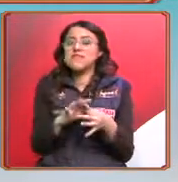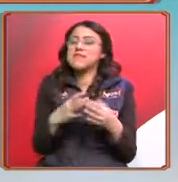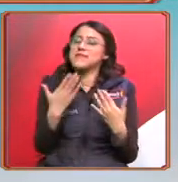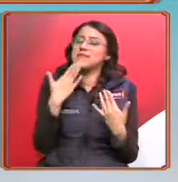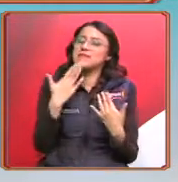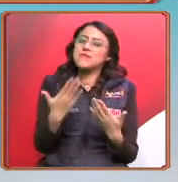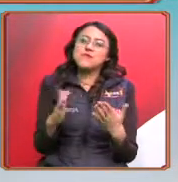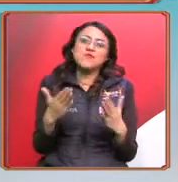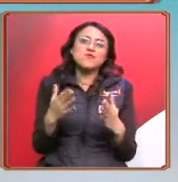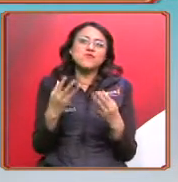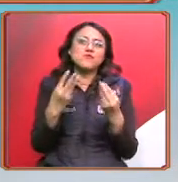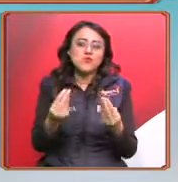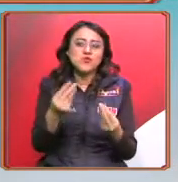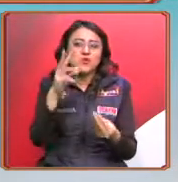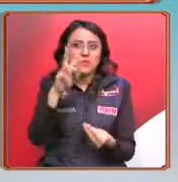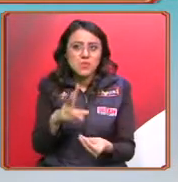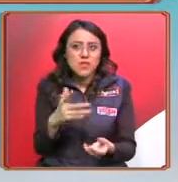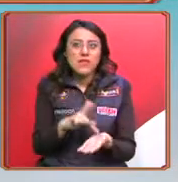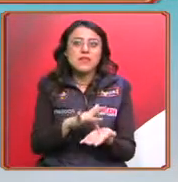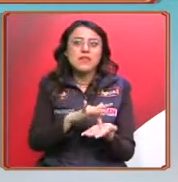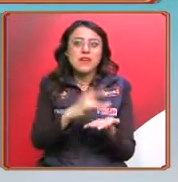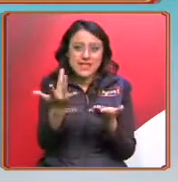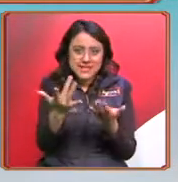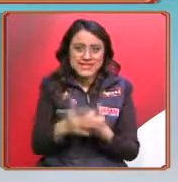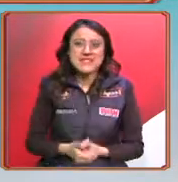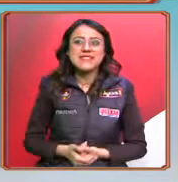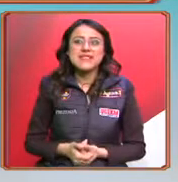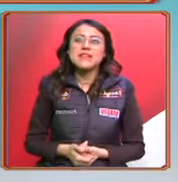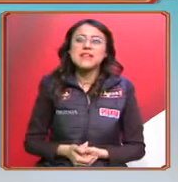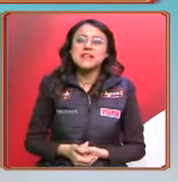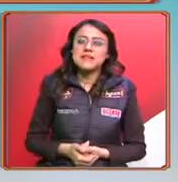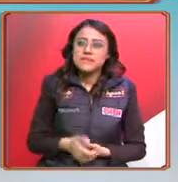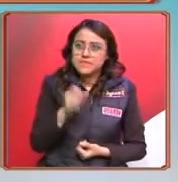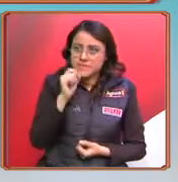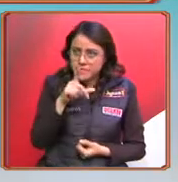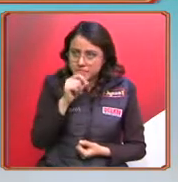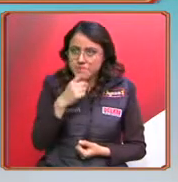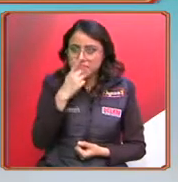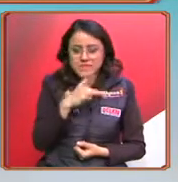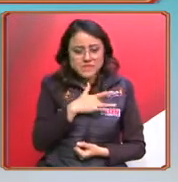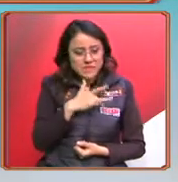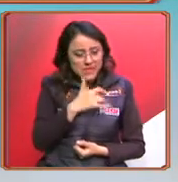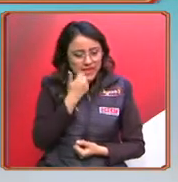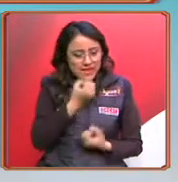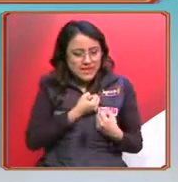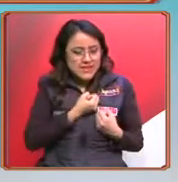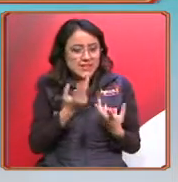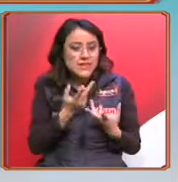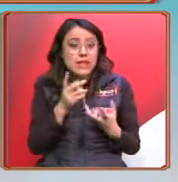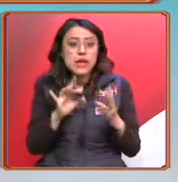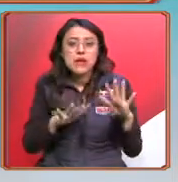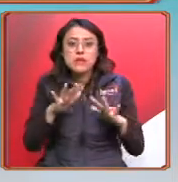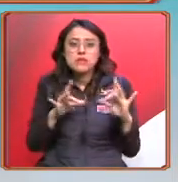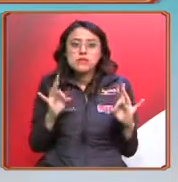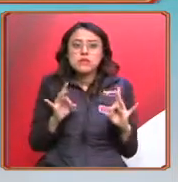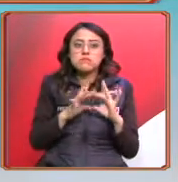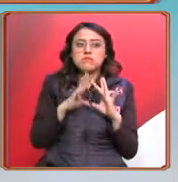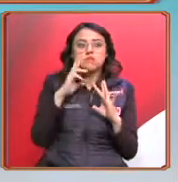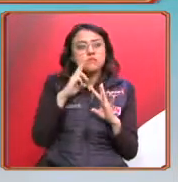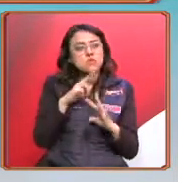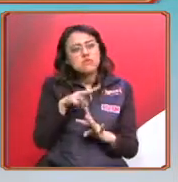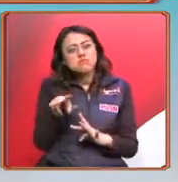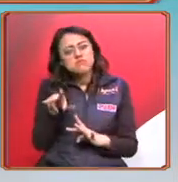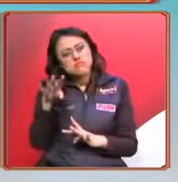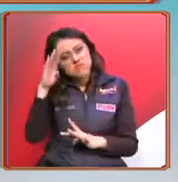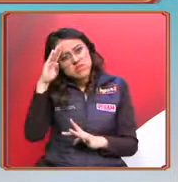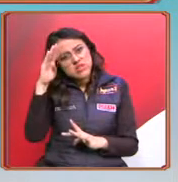cómo aprecio esa situación. No, al contrario, y lo digo de corazón, de repente uno ve las cosas desde afuera y se